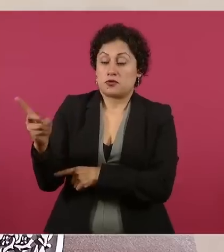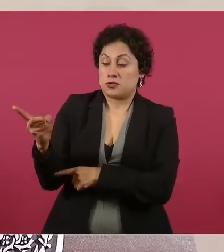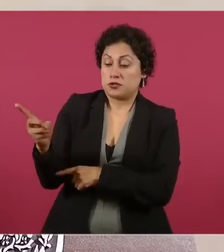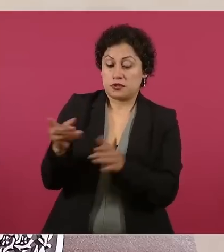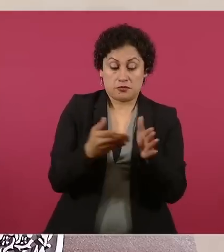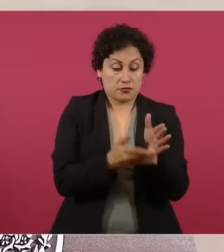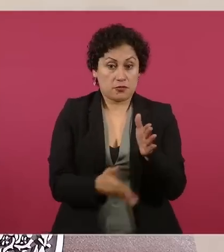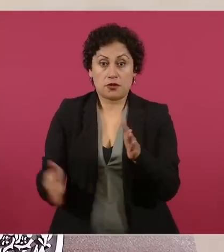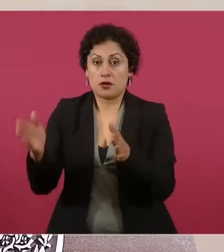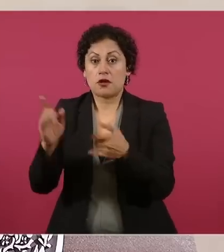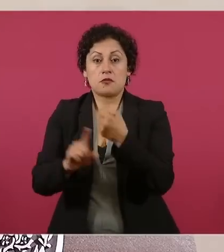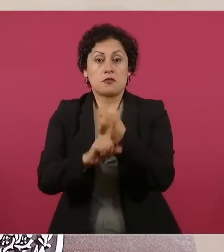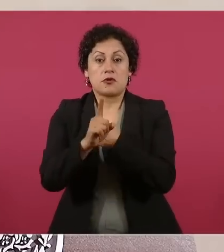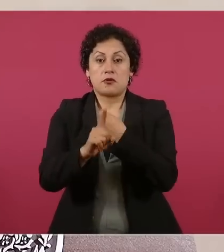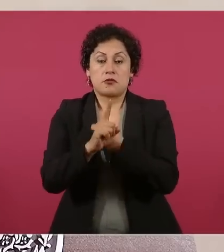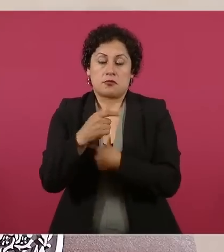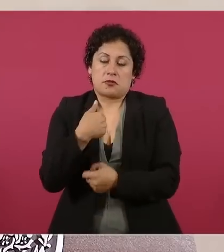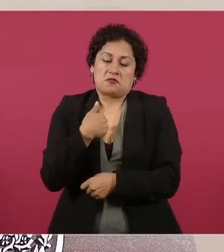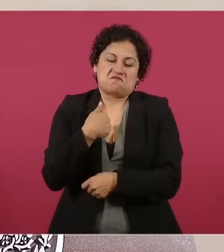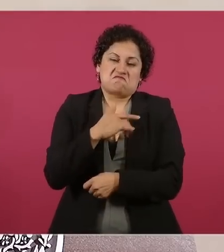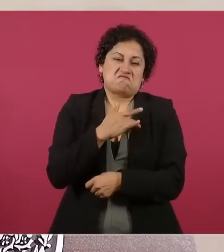no veo